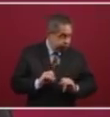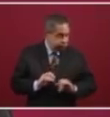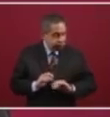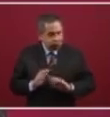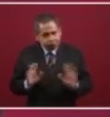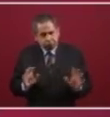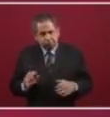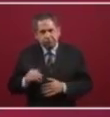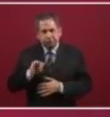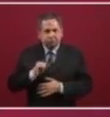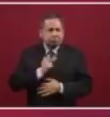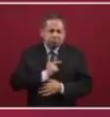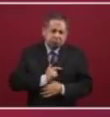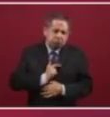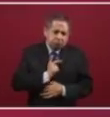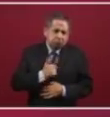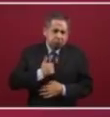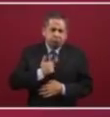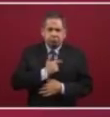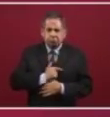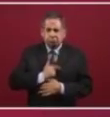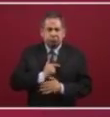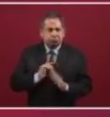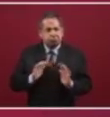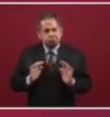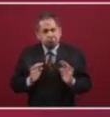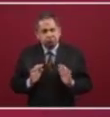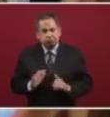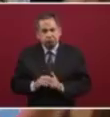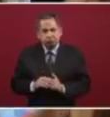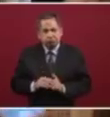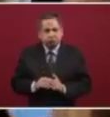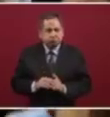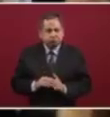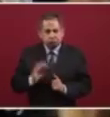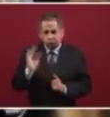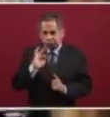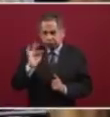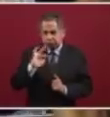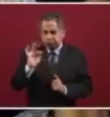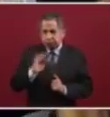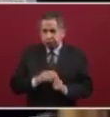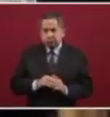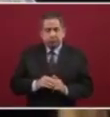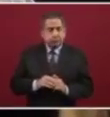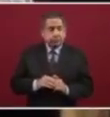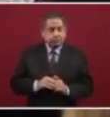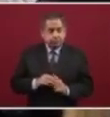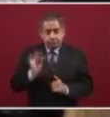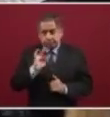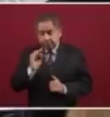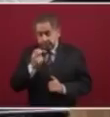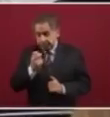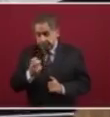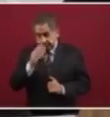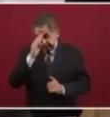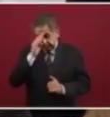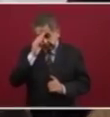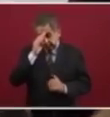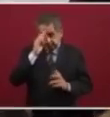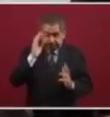Sí me gustaría que, de hacer esto,